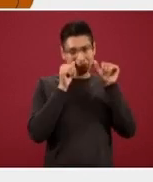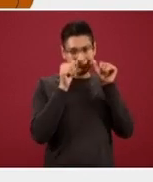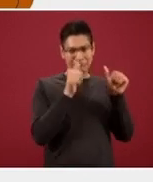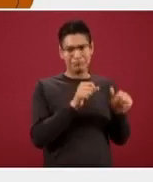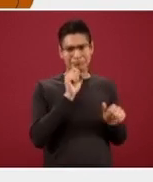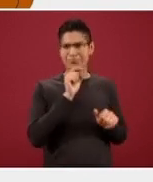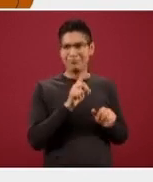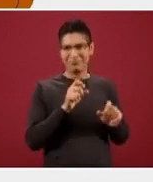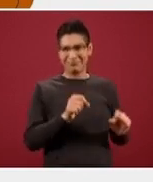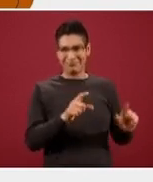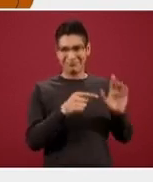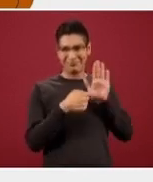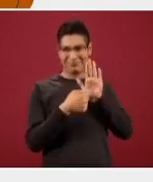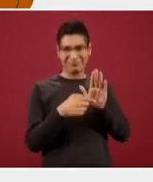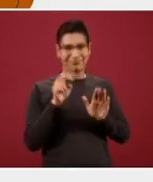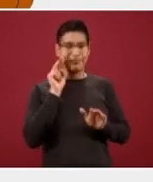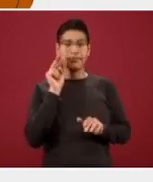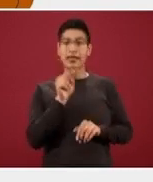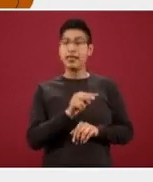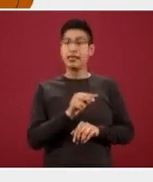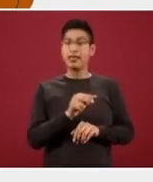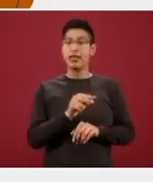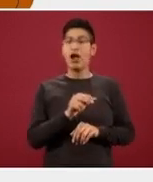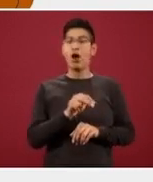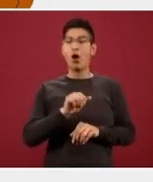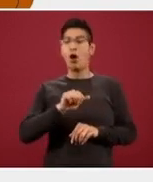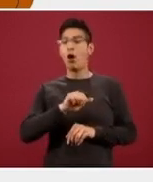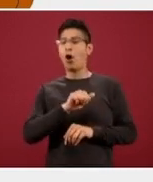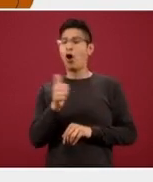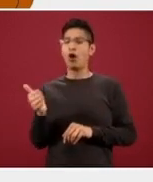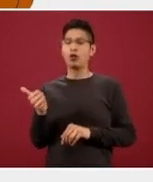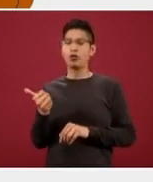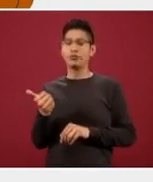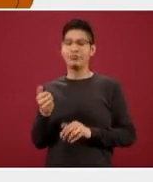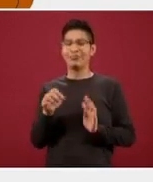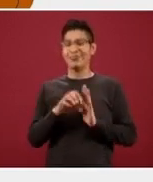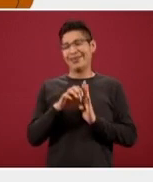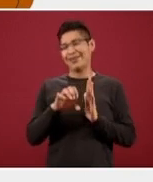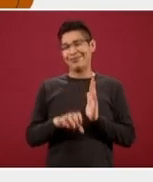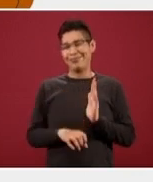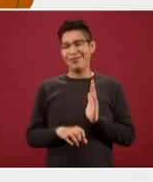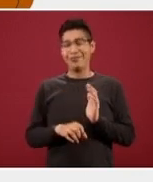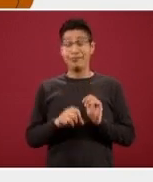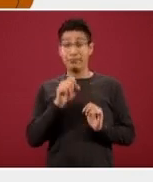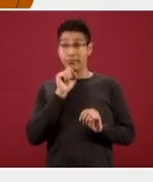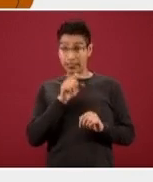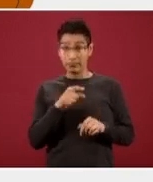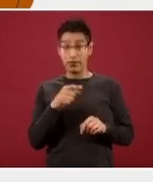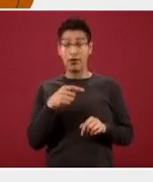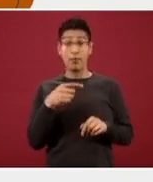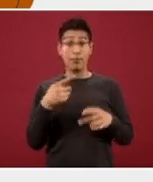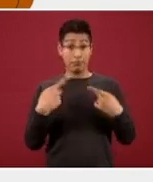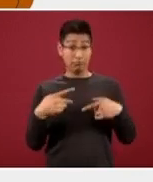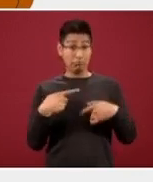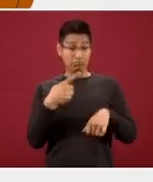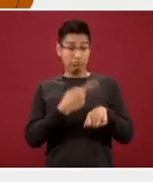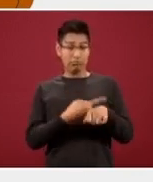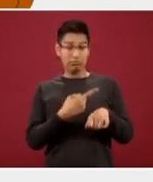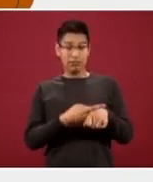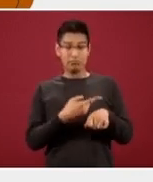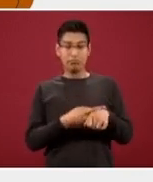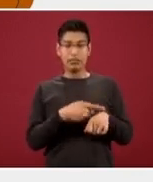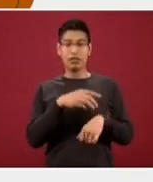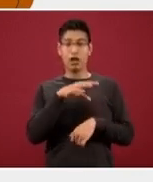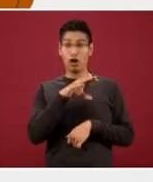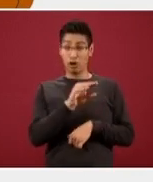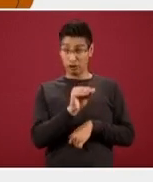diapositiva, y verán que en cuanto al estatus de los casos positivos a COVID, pues también el